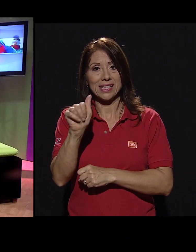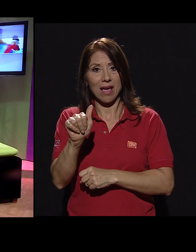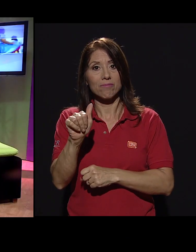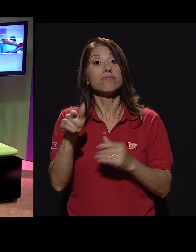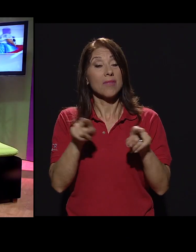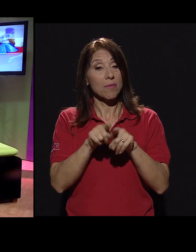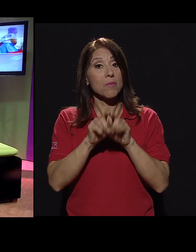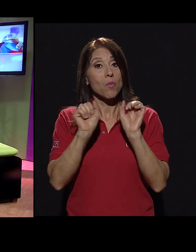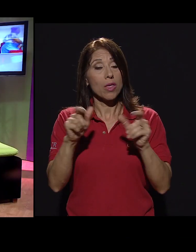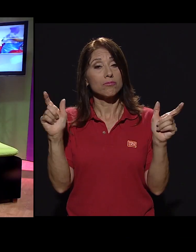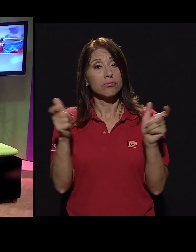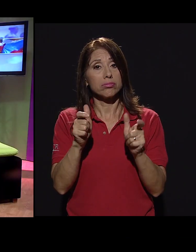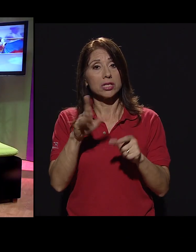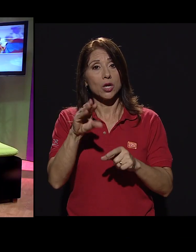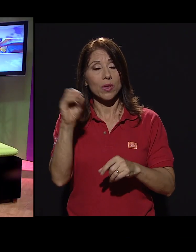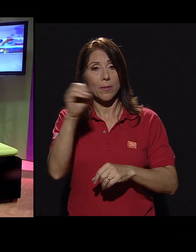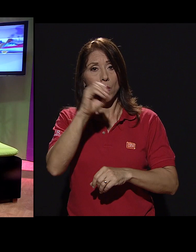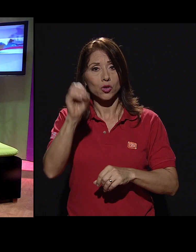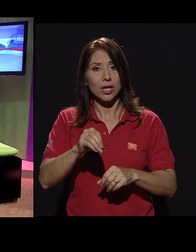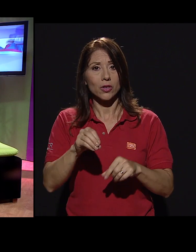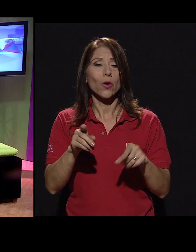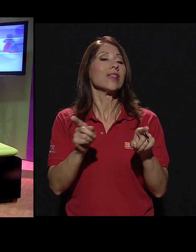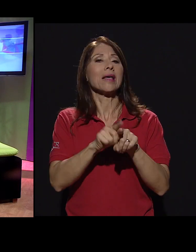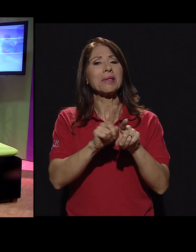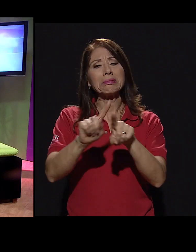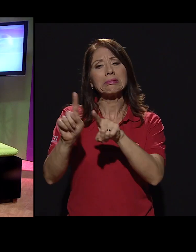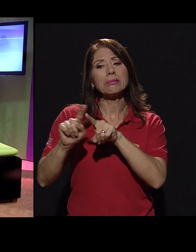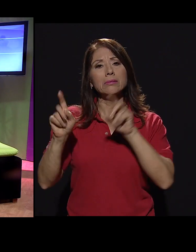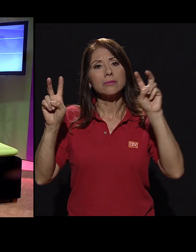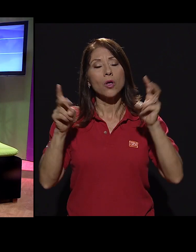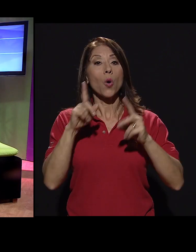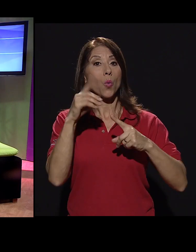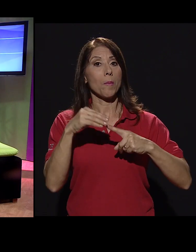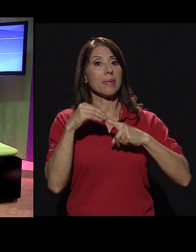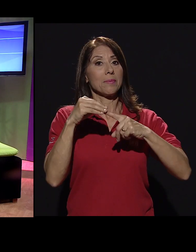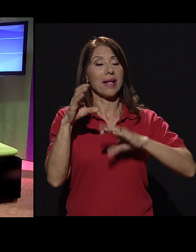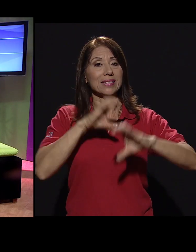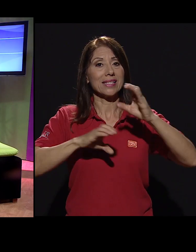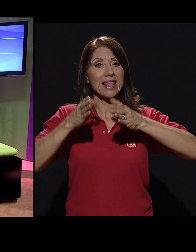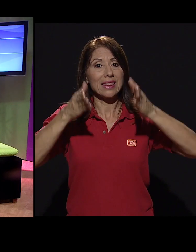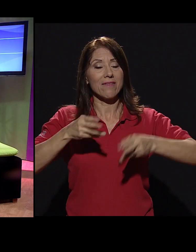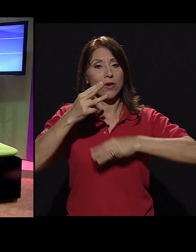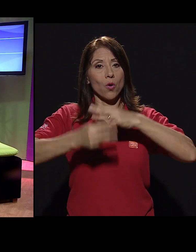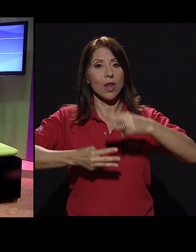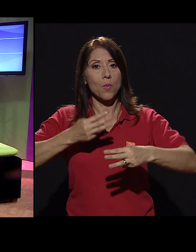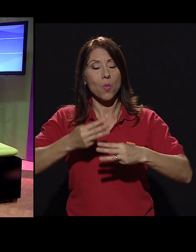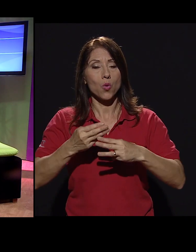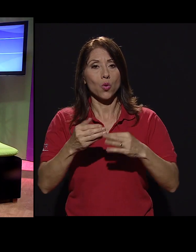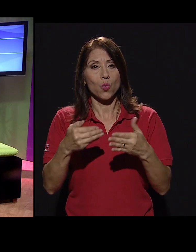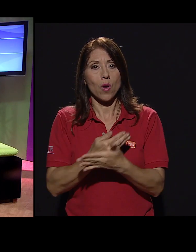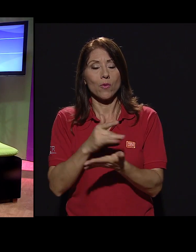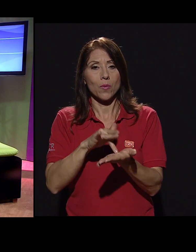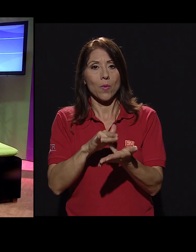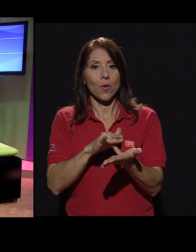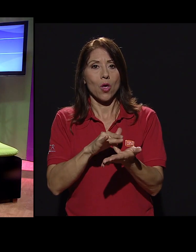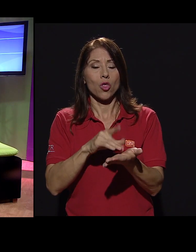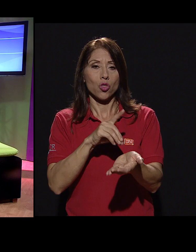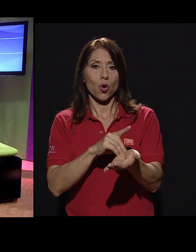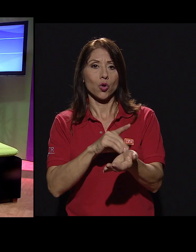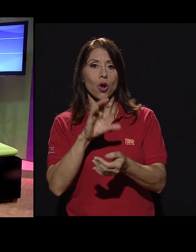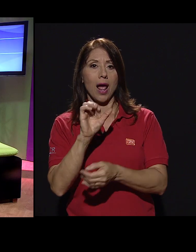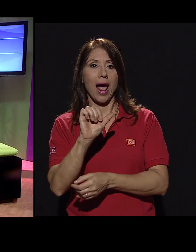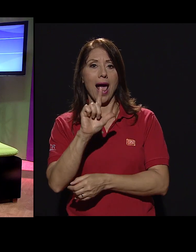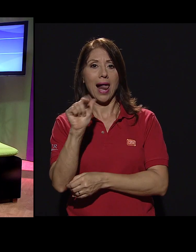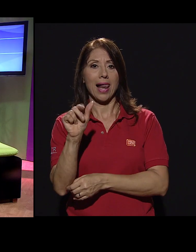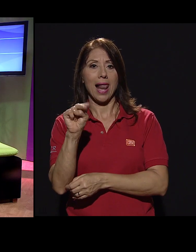diferentes Vienen Por ejemplo Uno de los principales Científicos del mundo En nuevos medicamentos El doctor